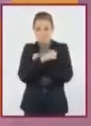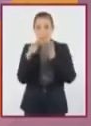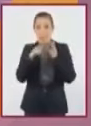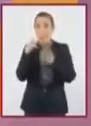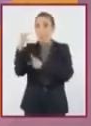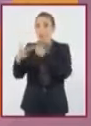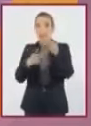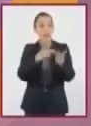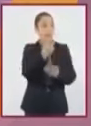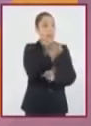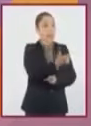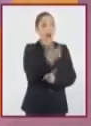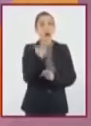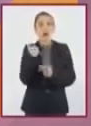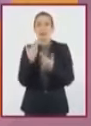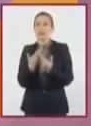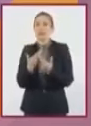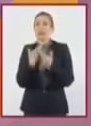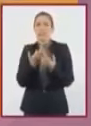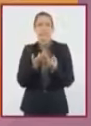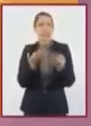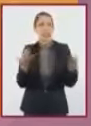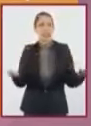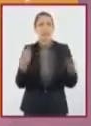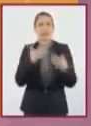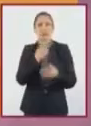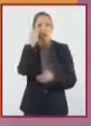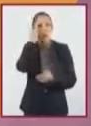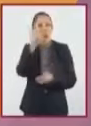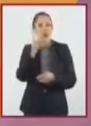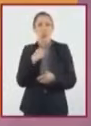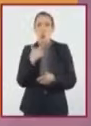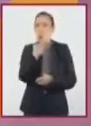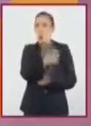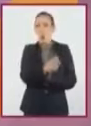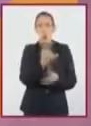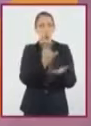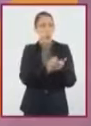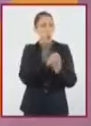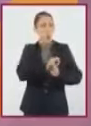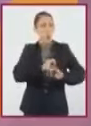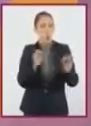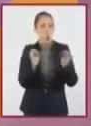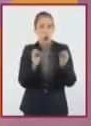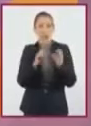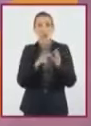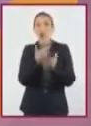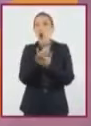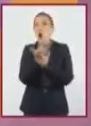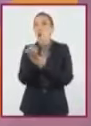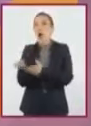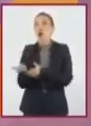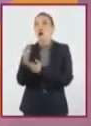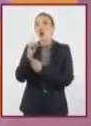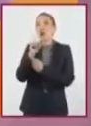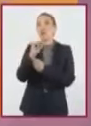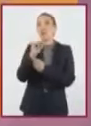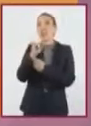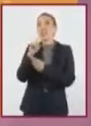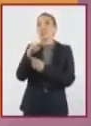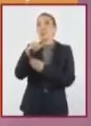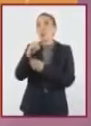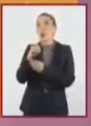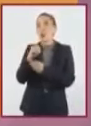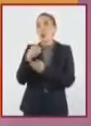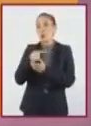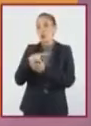prestaba dinero y tenía vastas extensiones de tierra, no pagaba impuestos y cobraba el diezmo a los